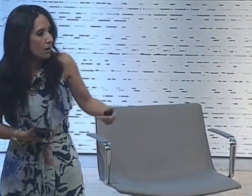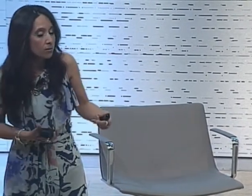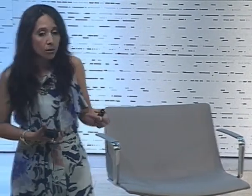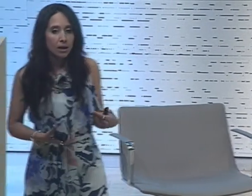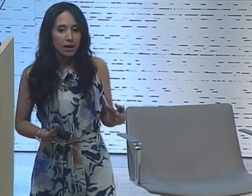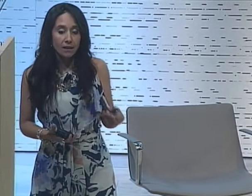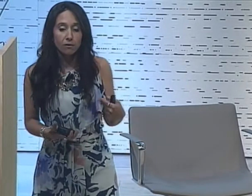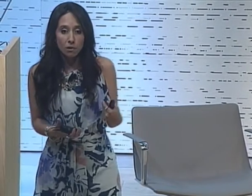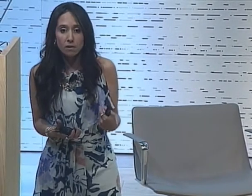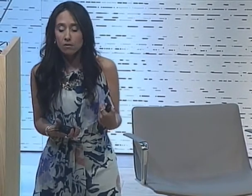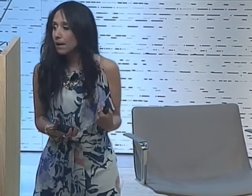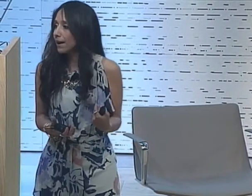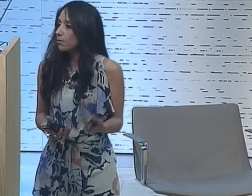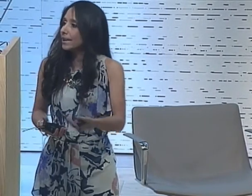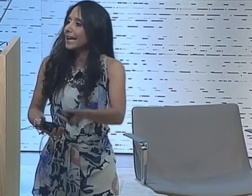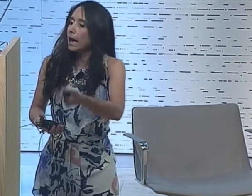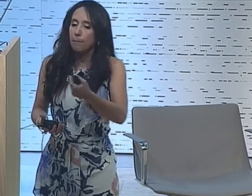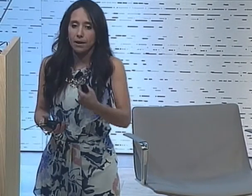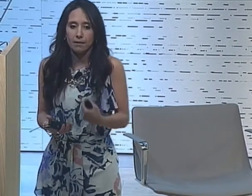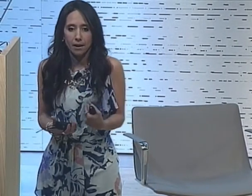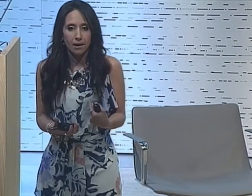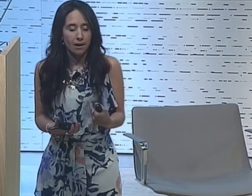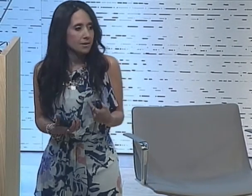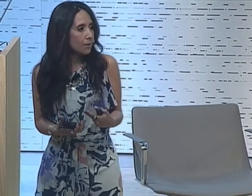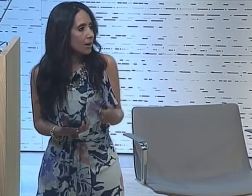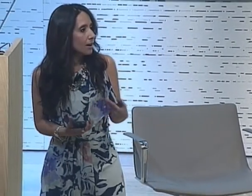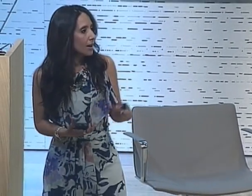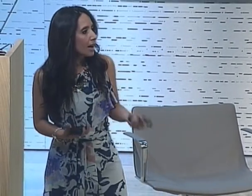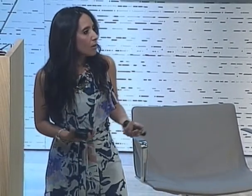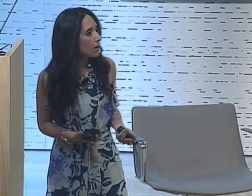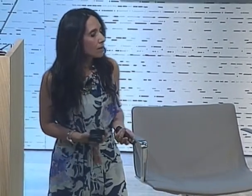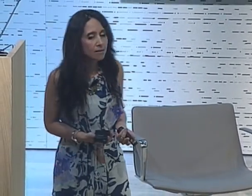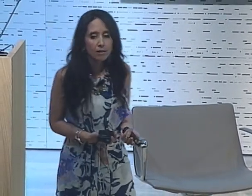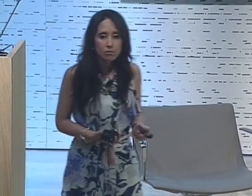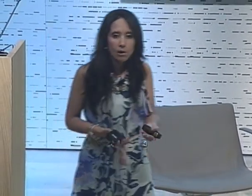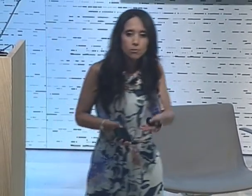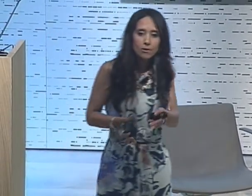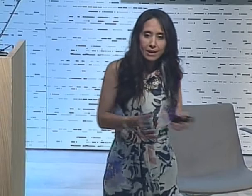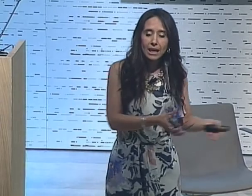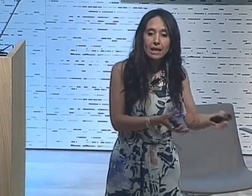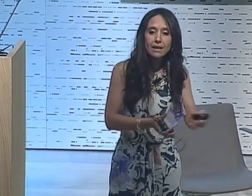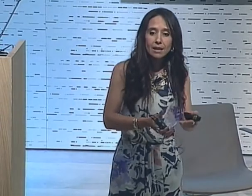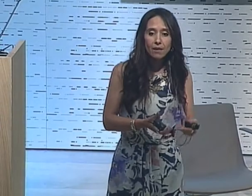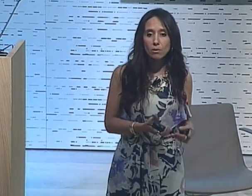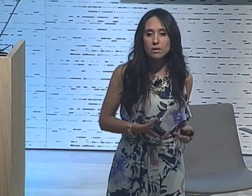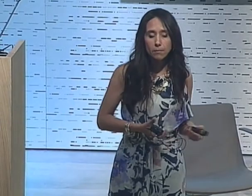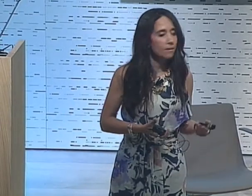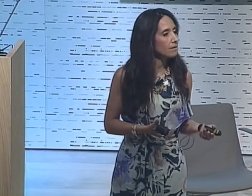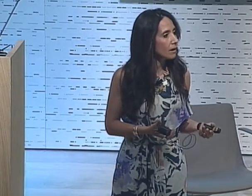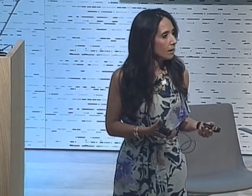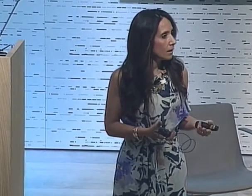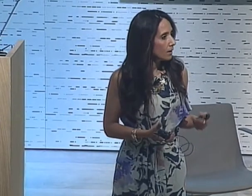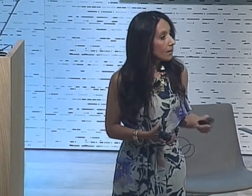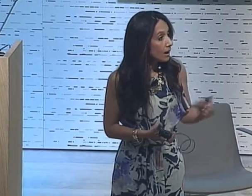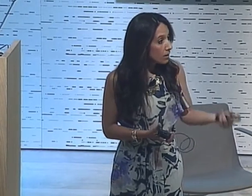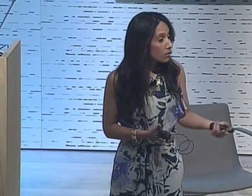que sucede esto. Y es entonces donde el maestro tiene que aprender a saber qué es lo que necesitan sus alumnos y a ir dirigiendo ese